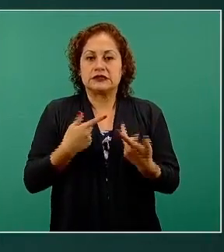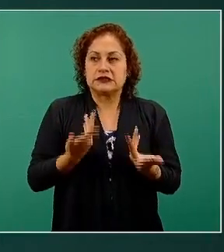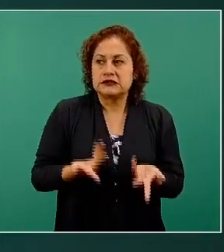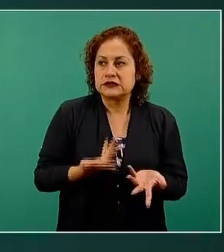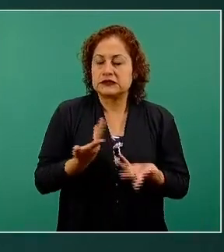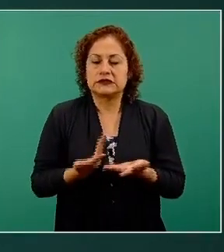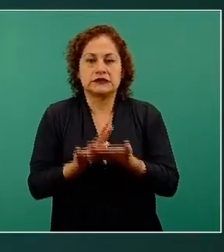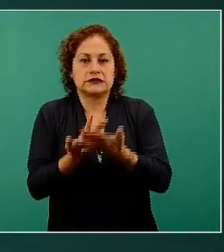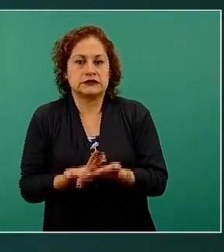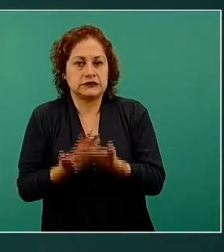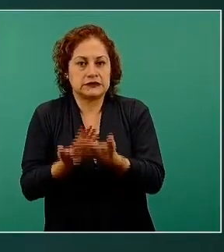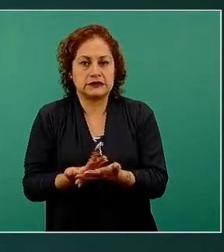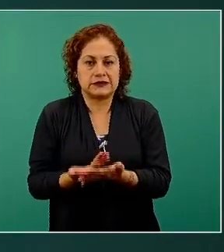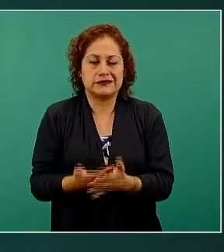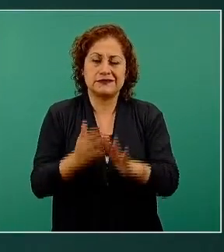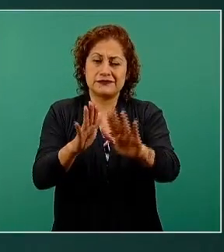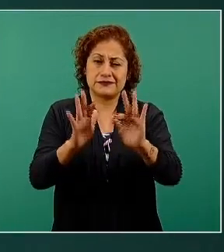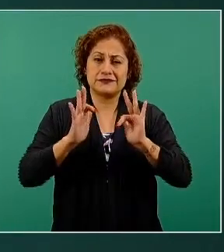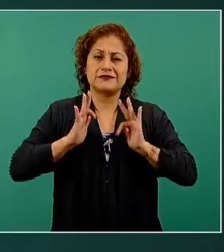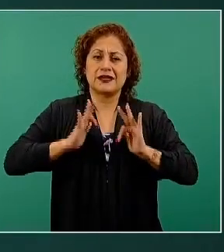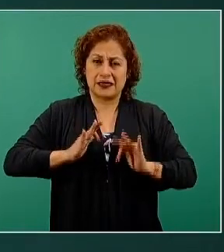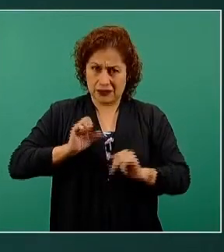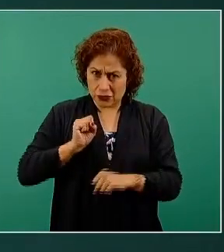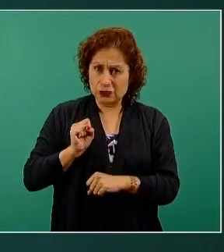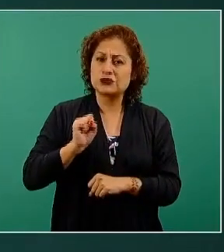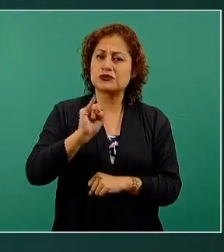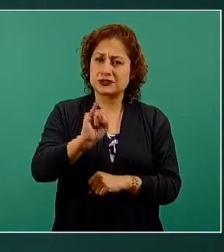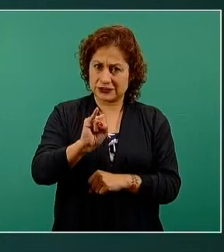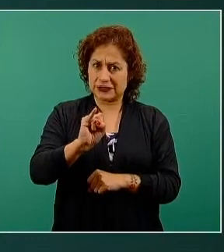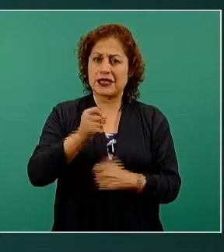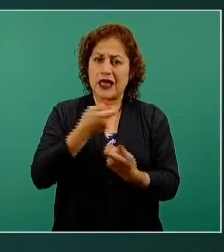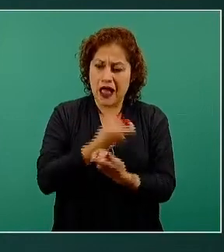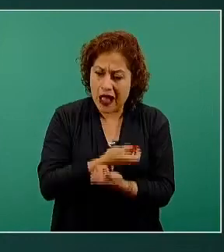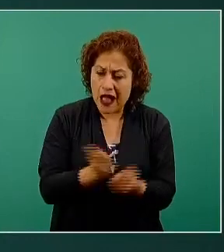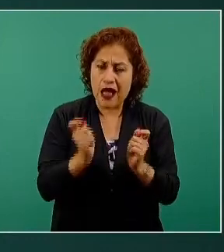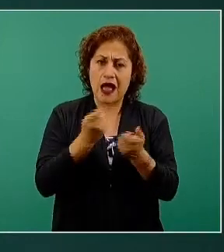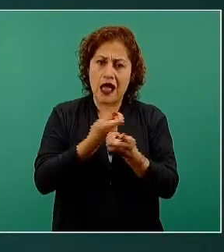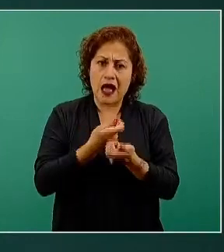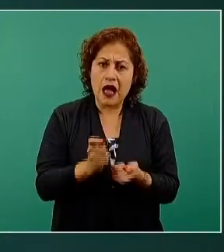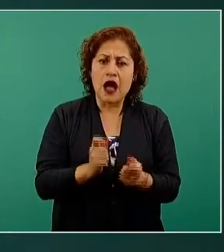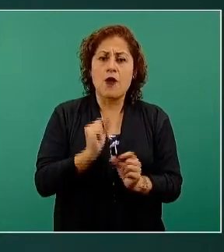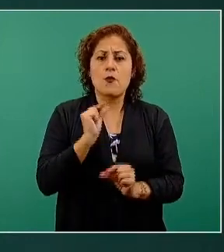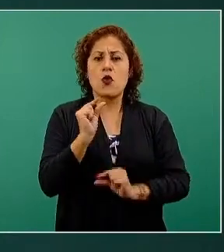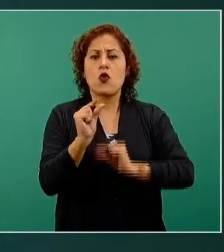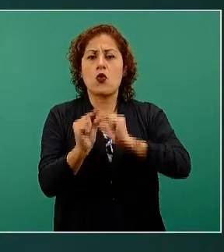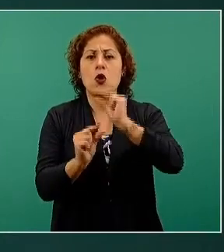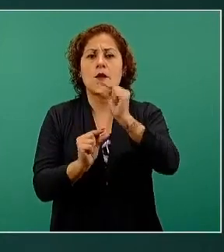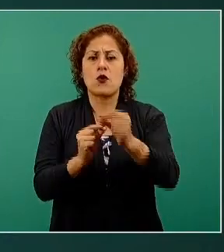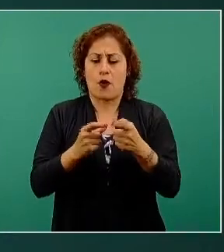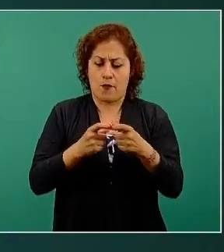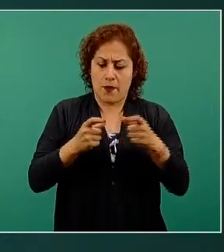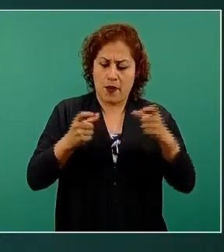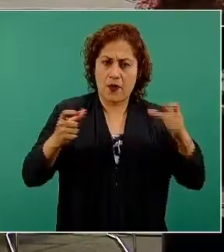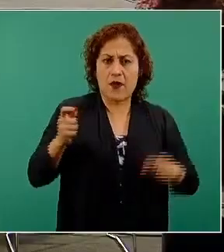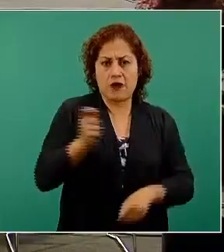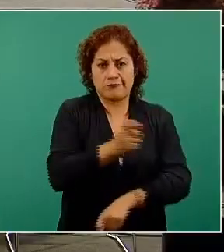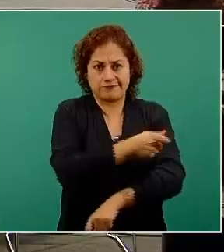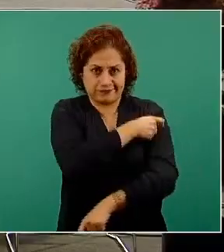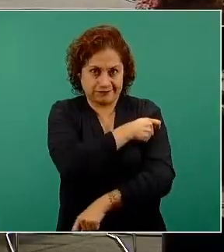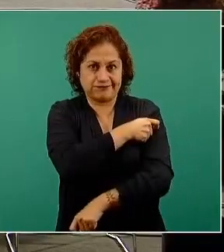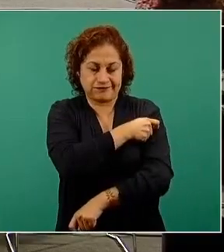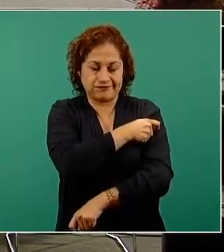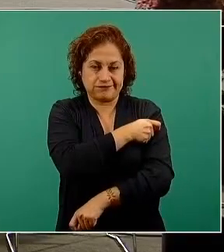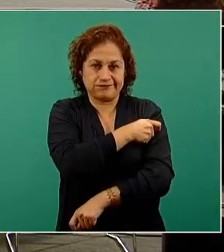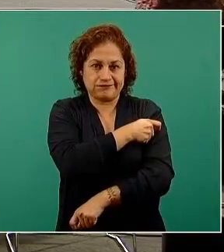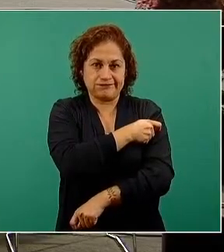va a llegar en un momento. Es importante insistir en la necesidad de que la vacuna